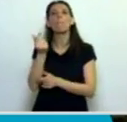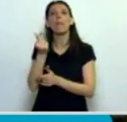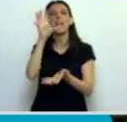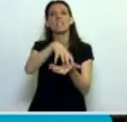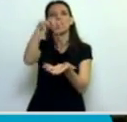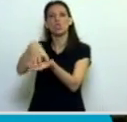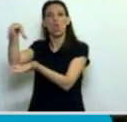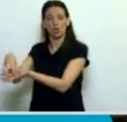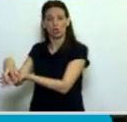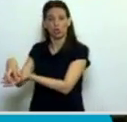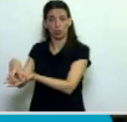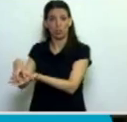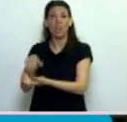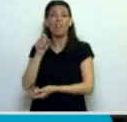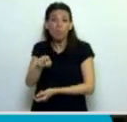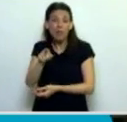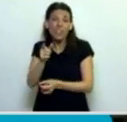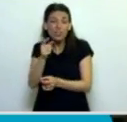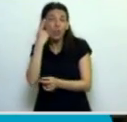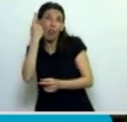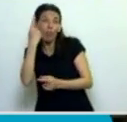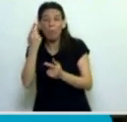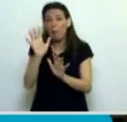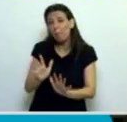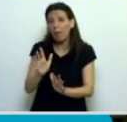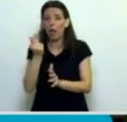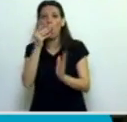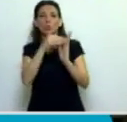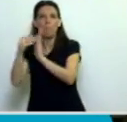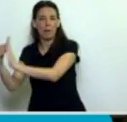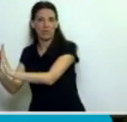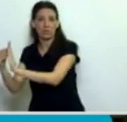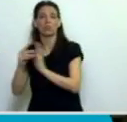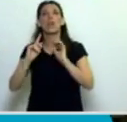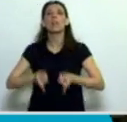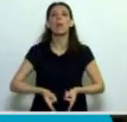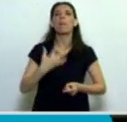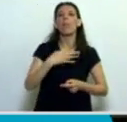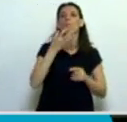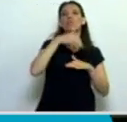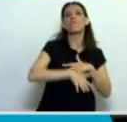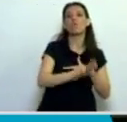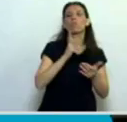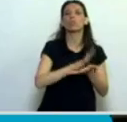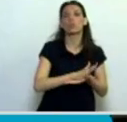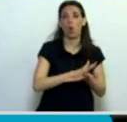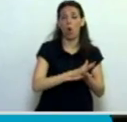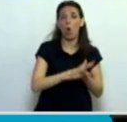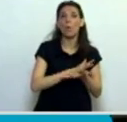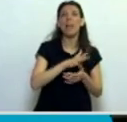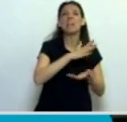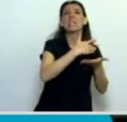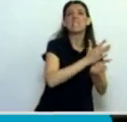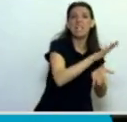son precisamente las formadoras de precios, para que se pueda influir a los sectores que proveen a esas